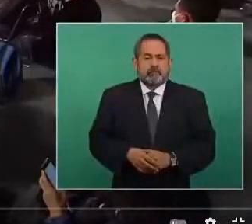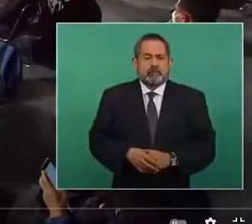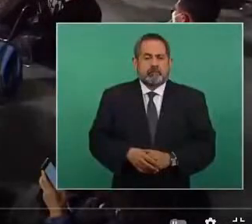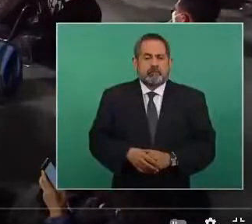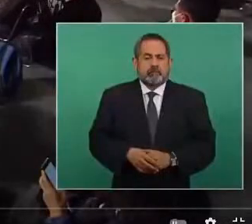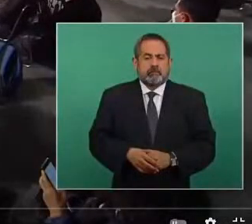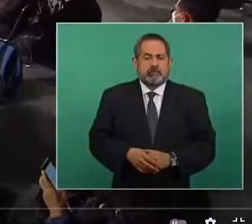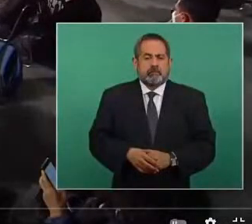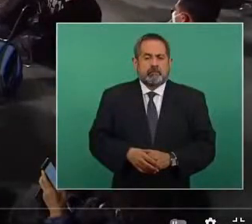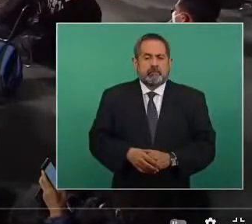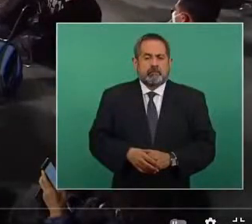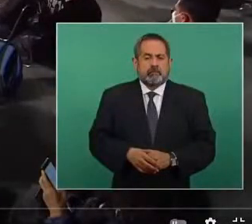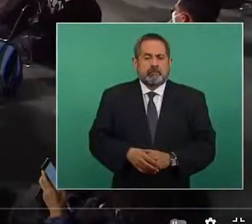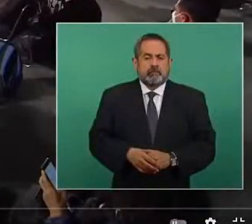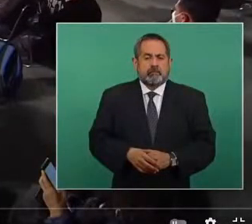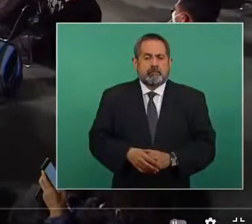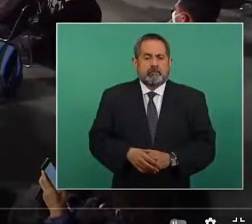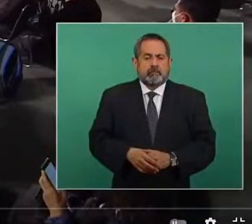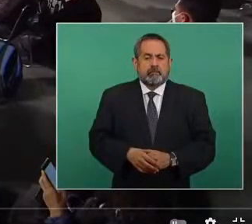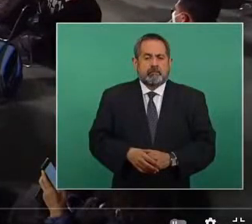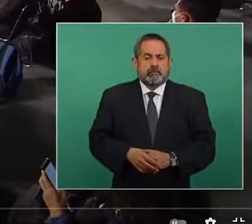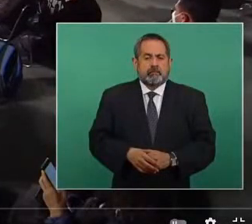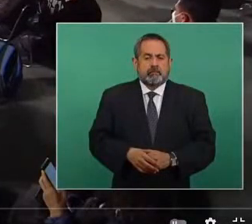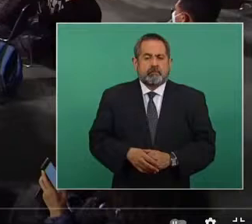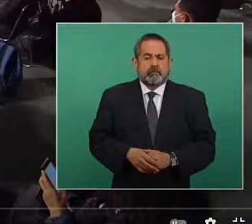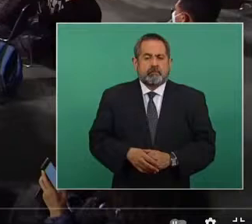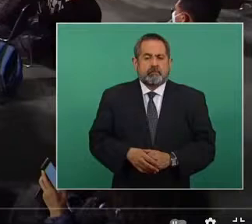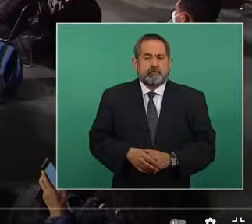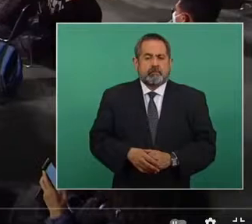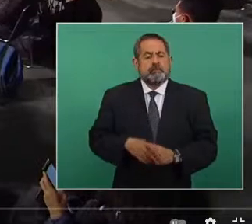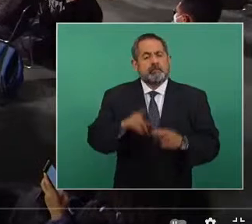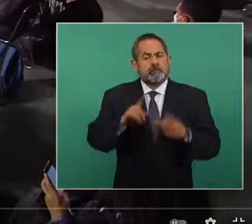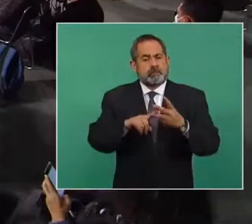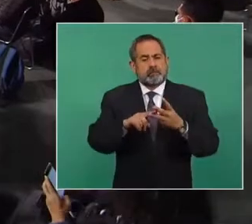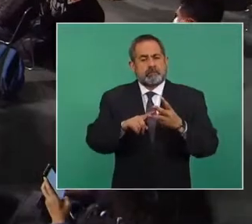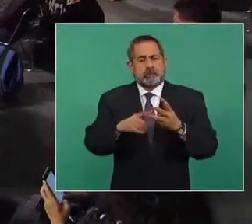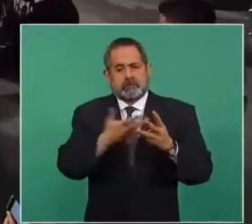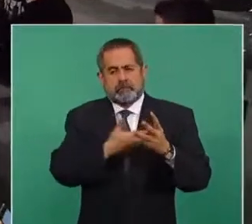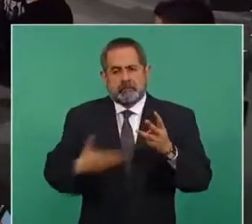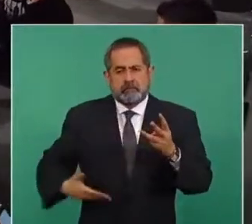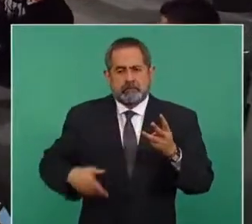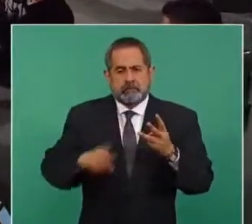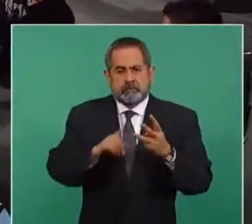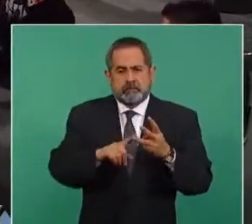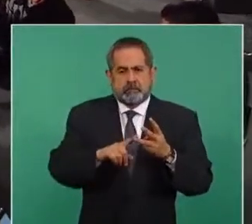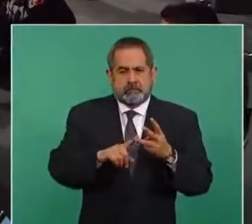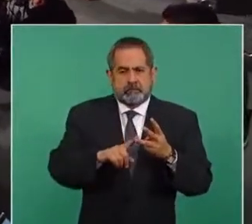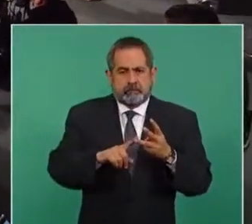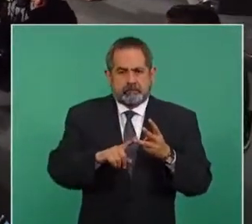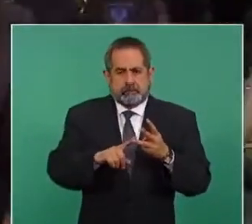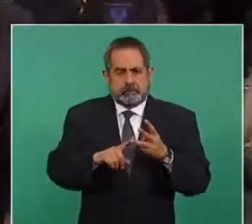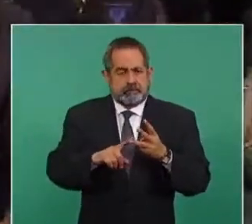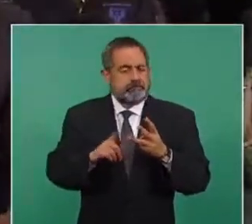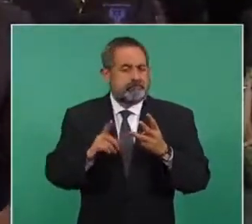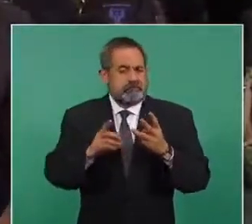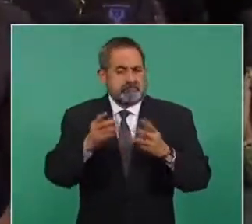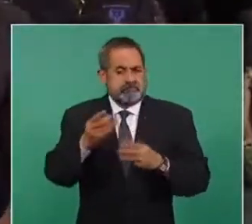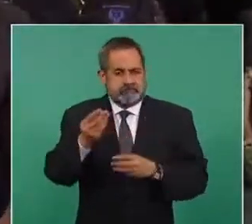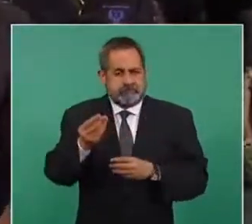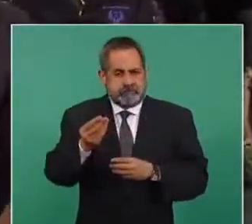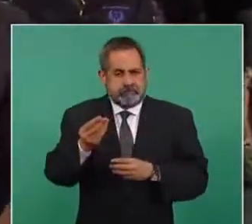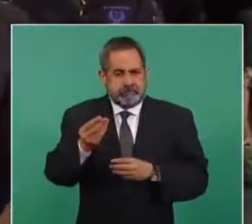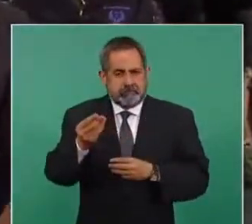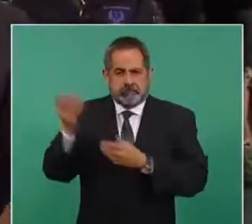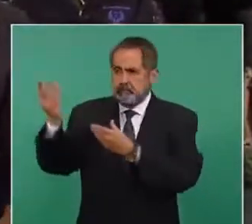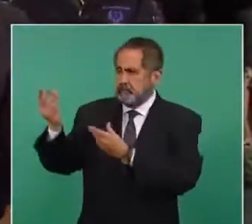me permiten, vamos a escuchar qué fue lo que dice el presidente. Esto, antes de que esto se